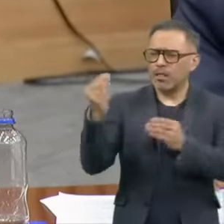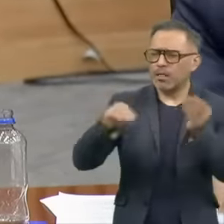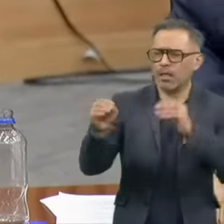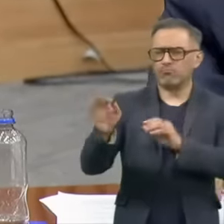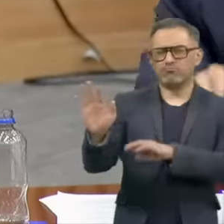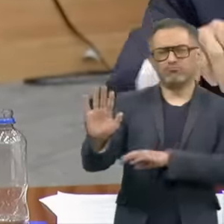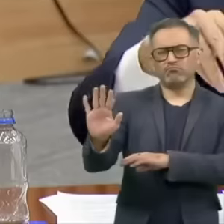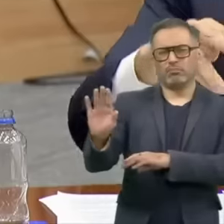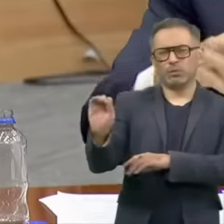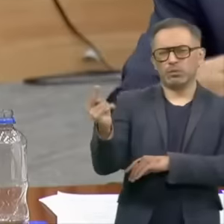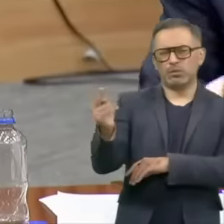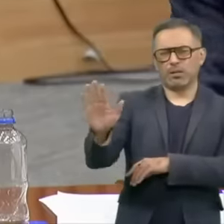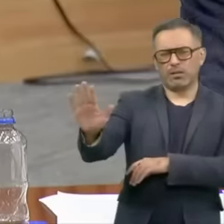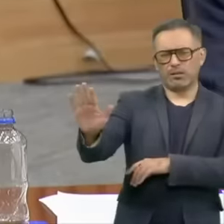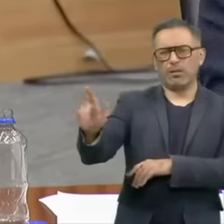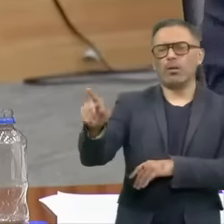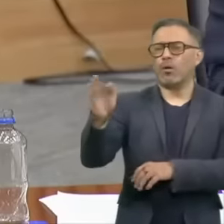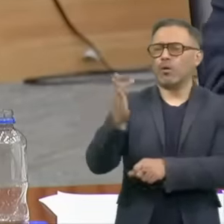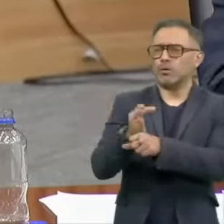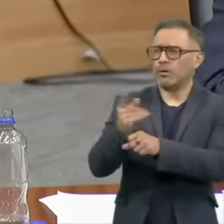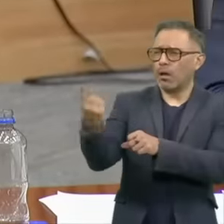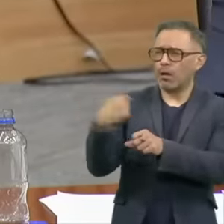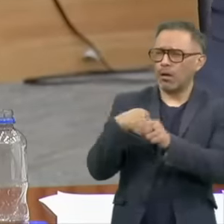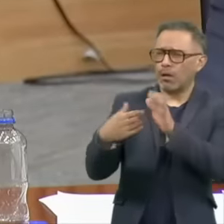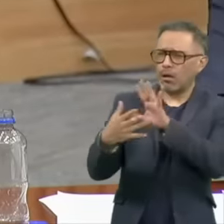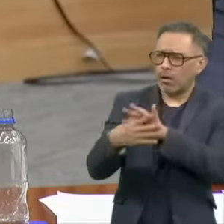Vienen ustedes aquí a argumentar